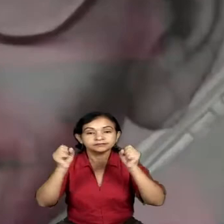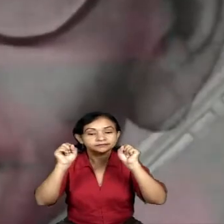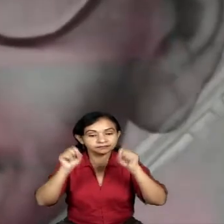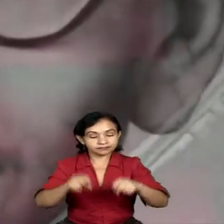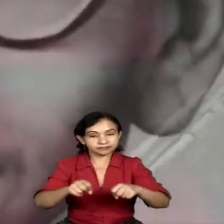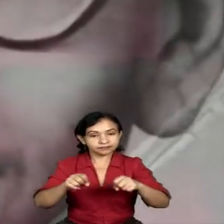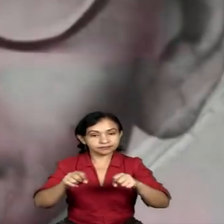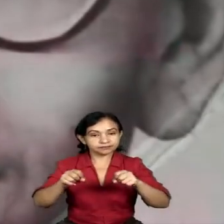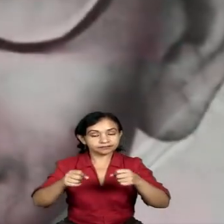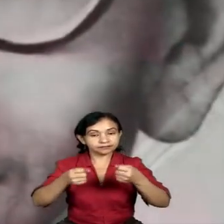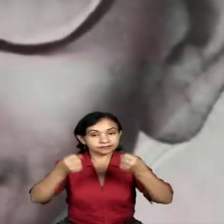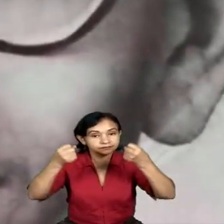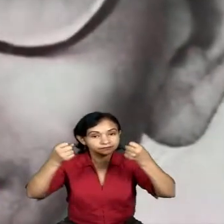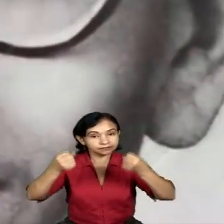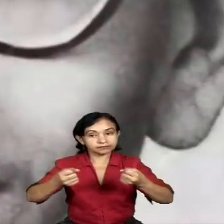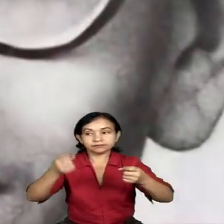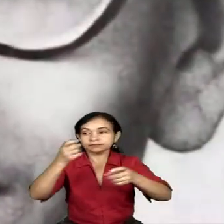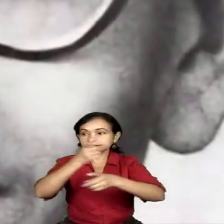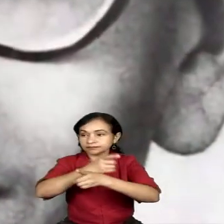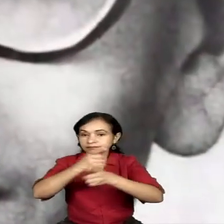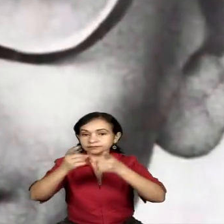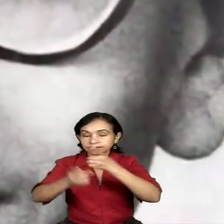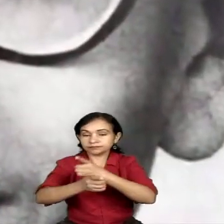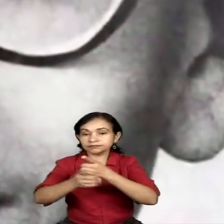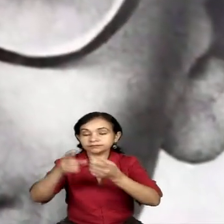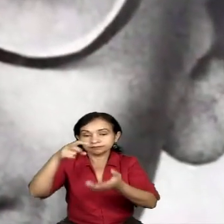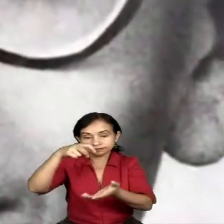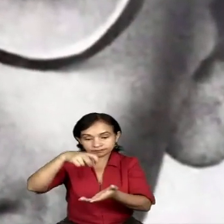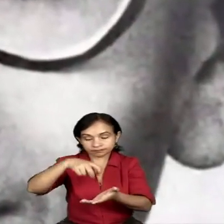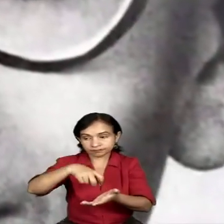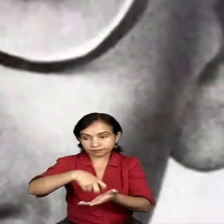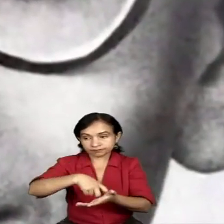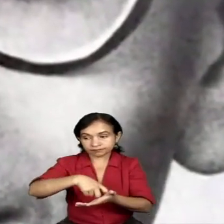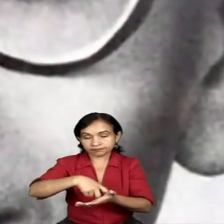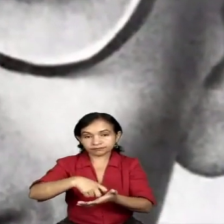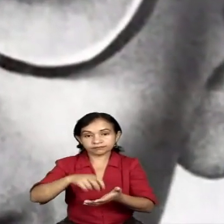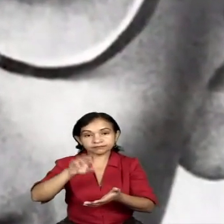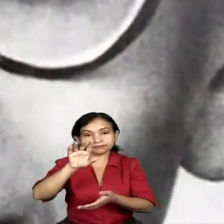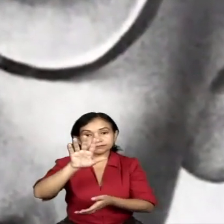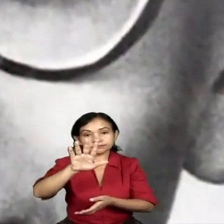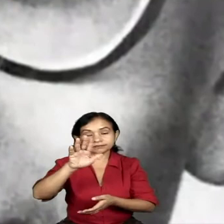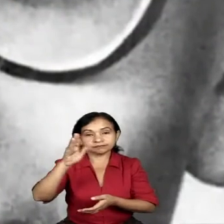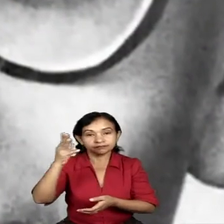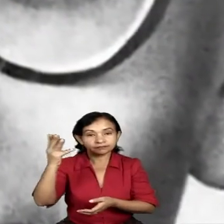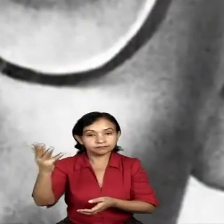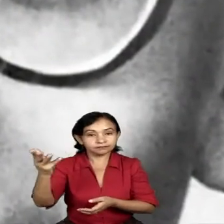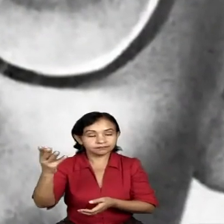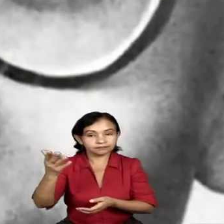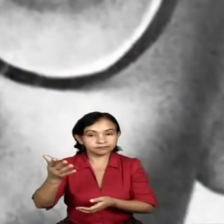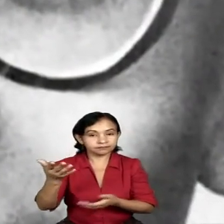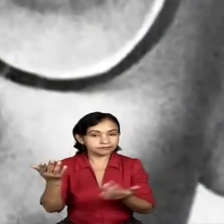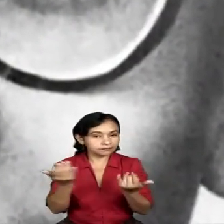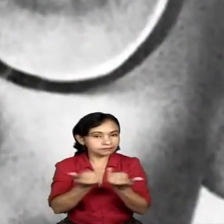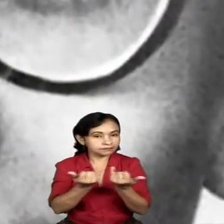hombres deben doblar la rodilla. Esto es en el 59. ya hace